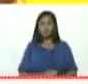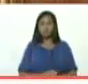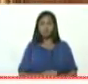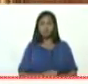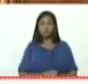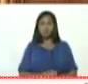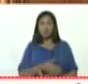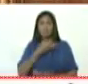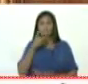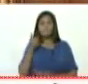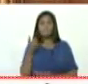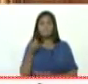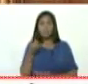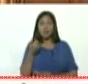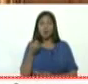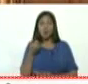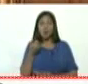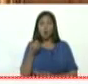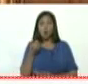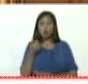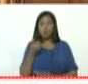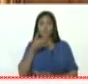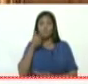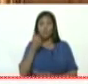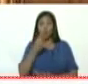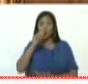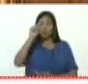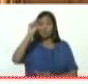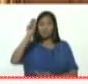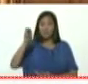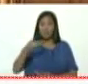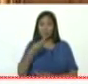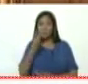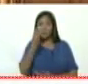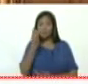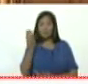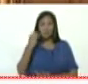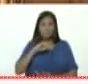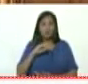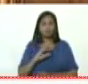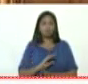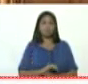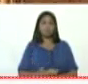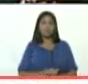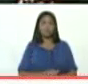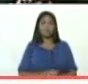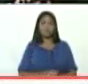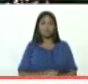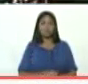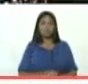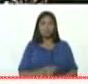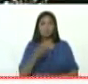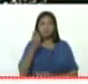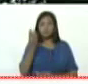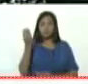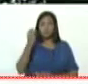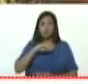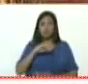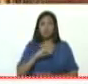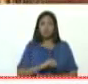Mejor canal, Winston, mira. Que lo has hecho bien, pero falta mucho, compadre. Falta mucho, Winston,